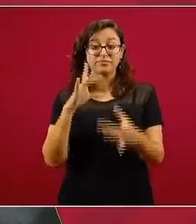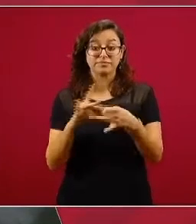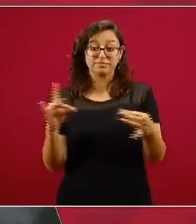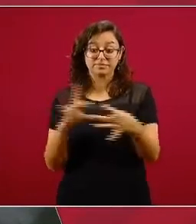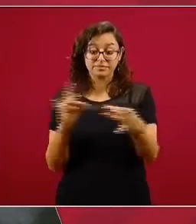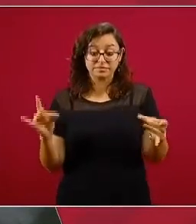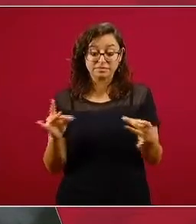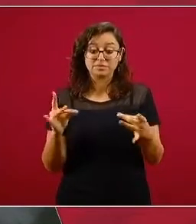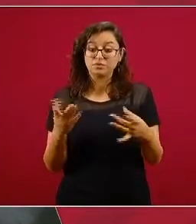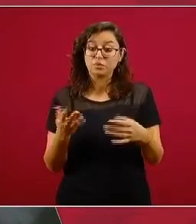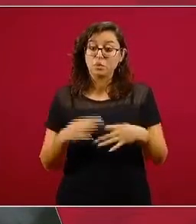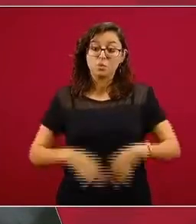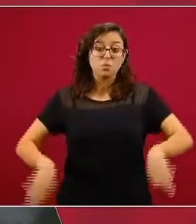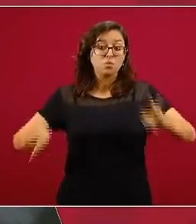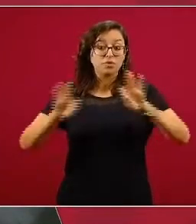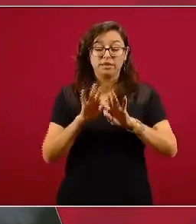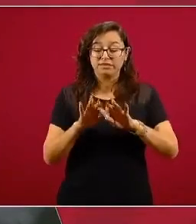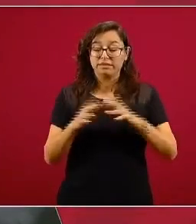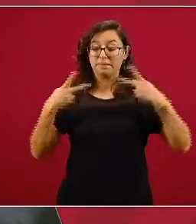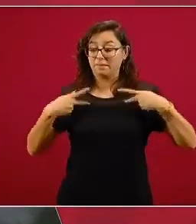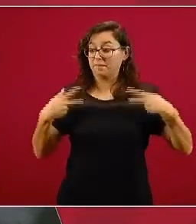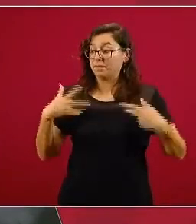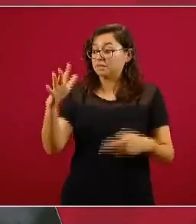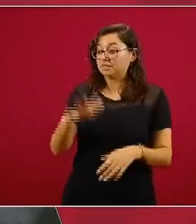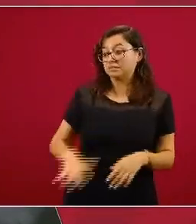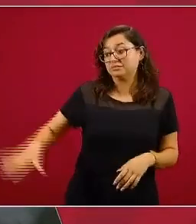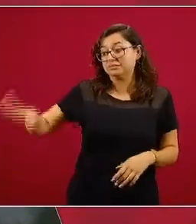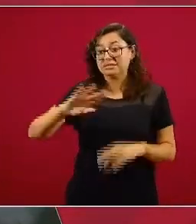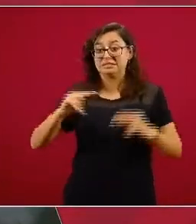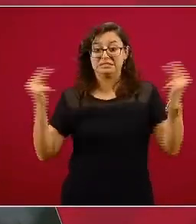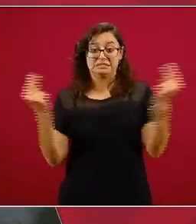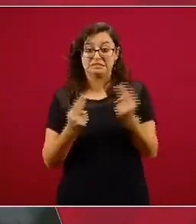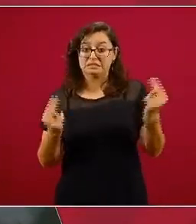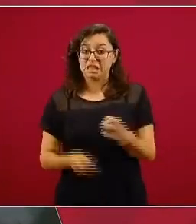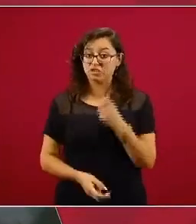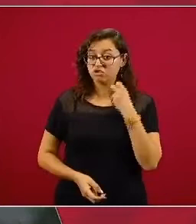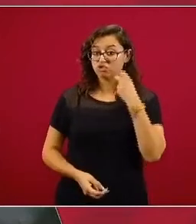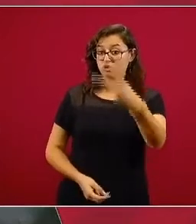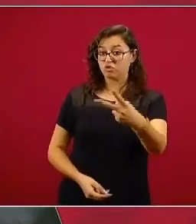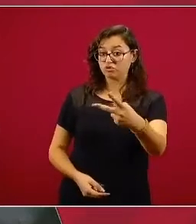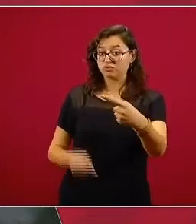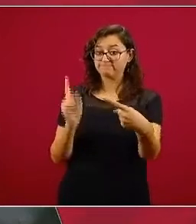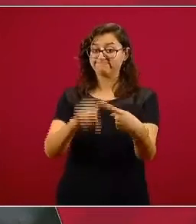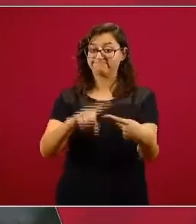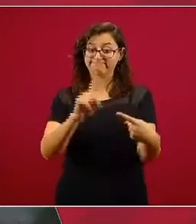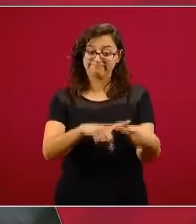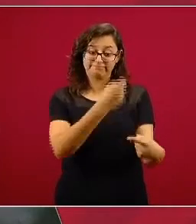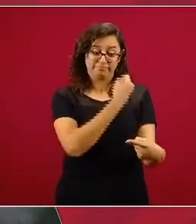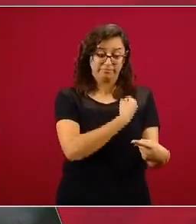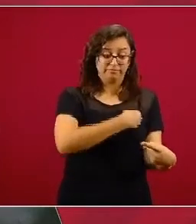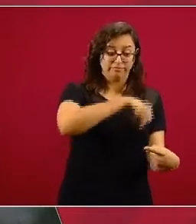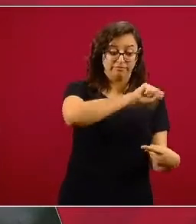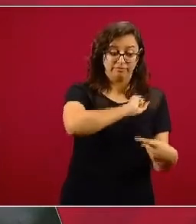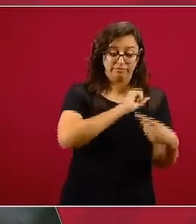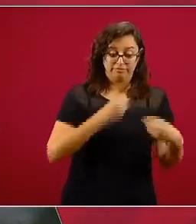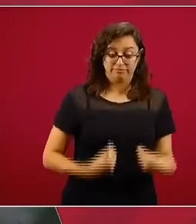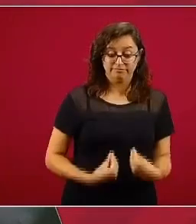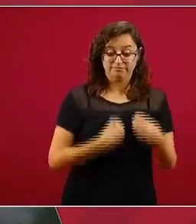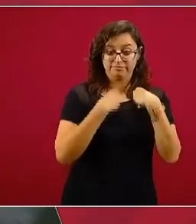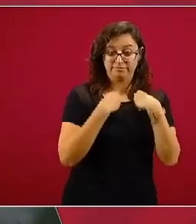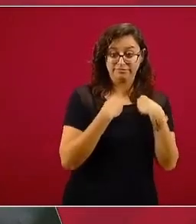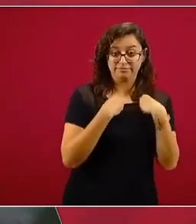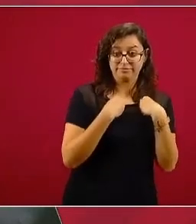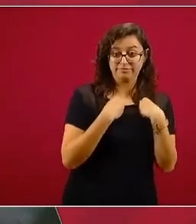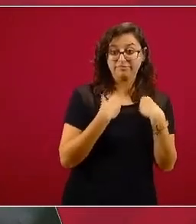balancear dos bienes públicos. Uno, la salud y la vida, que de